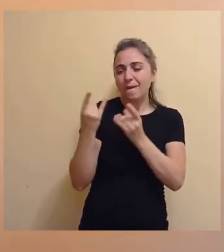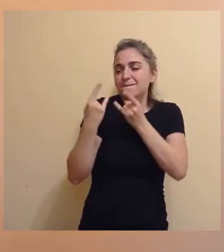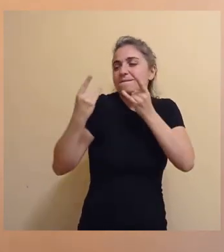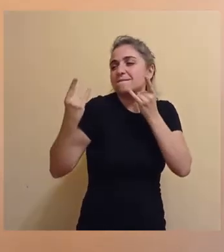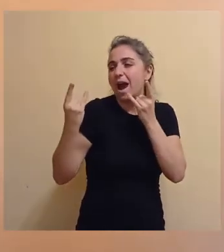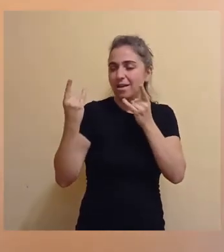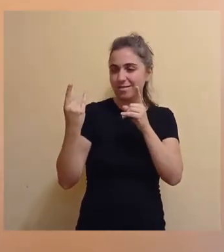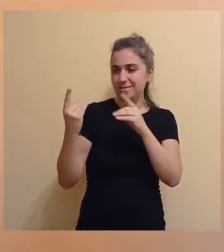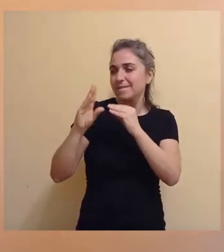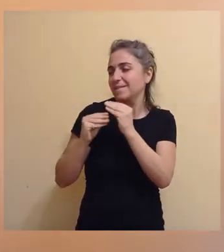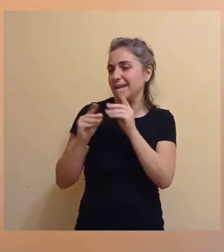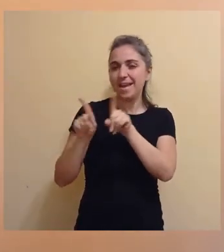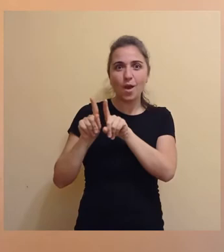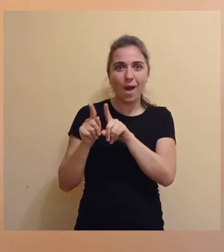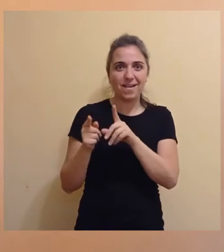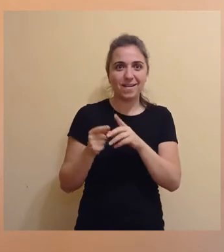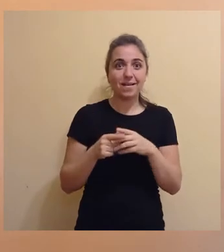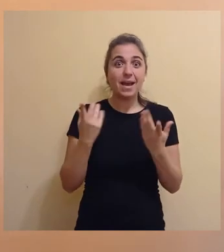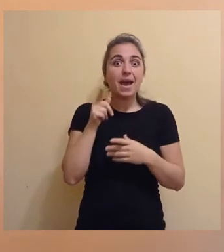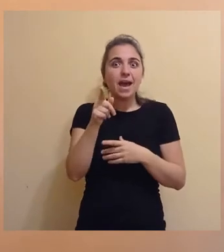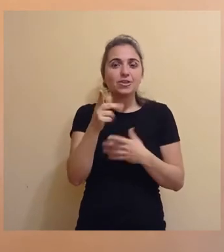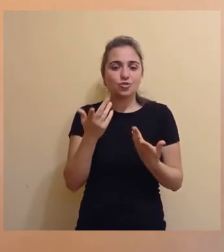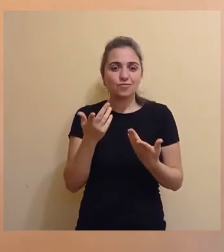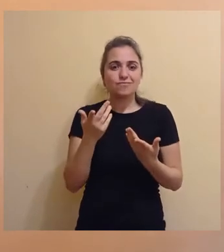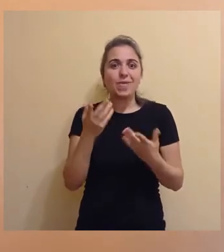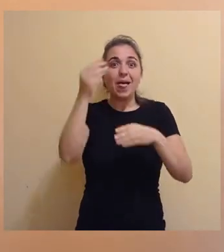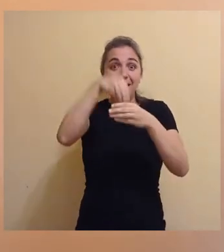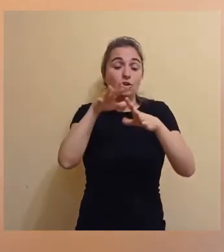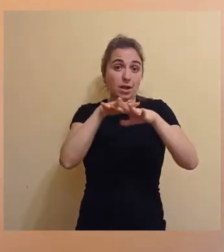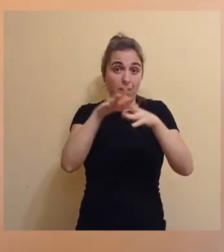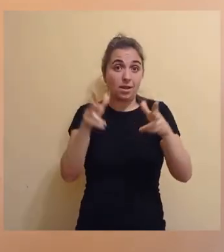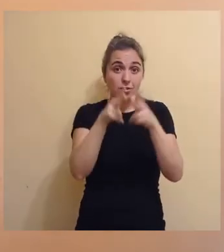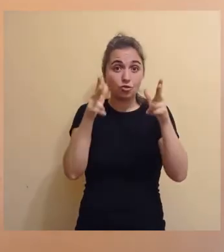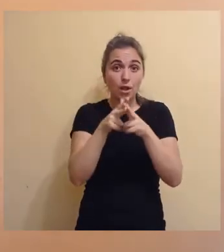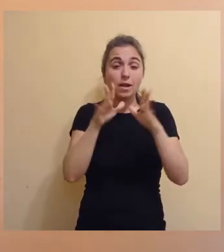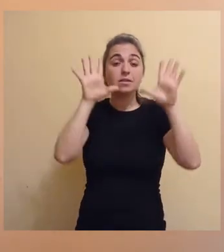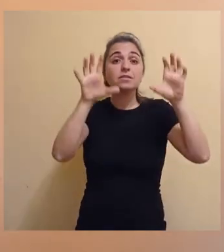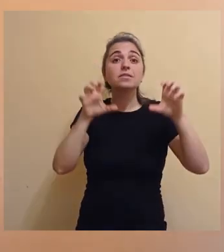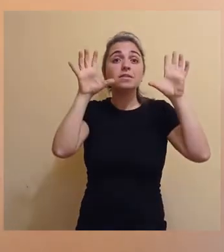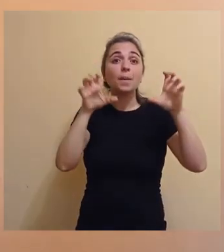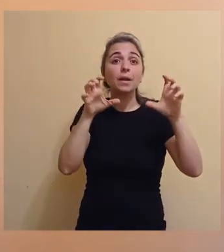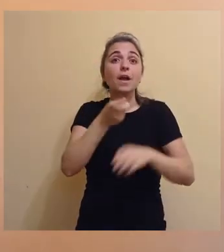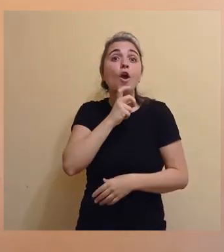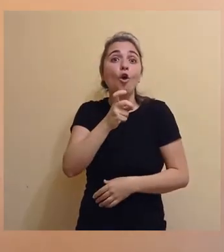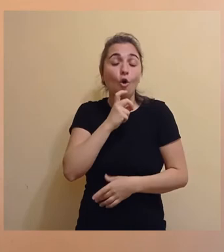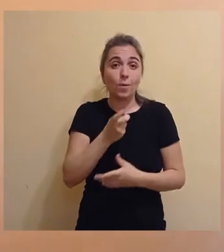hechos el uno para el otro, ¿no? En realidad todo eso funciona a través de las redes sociales y se aprende